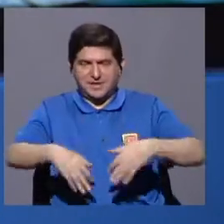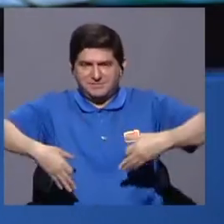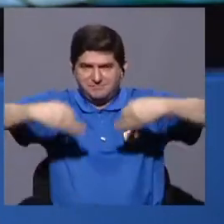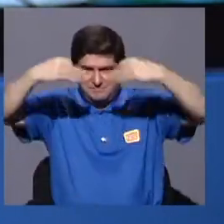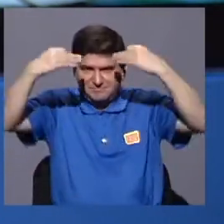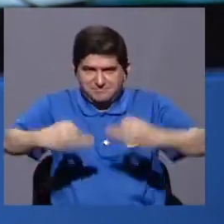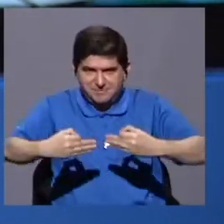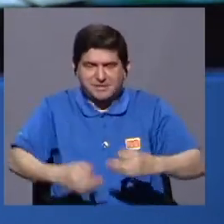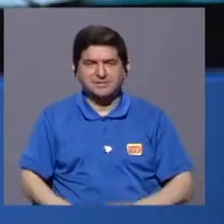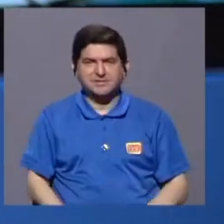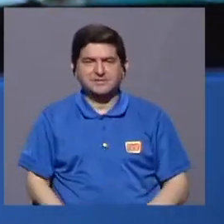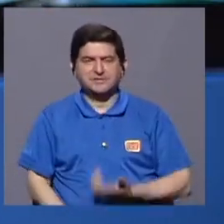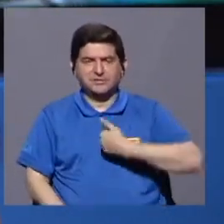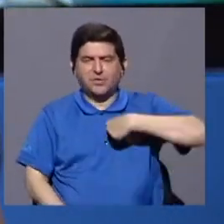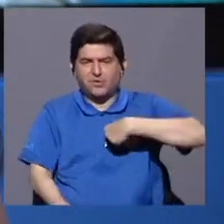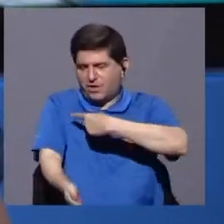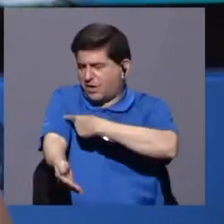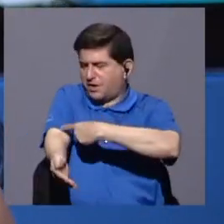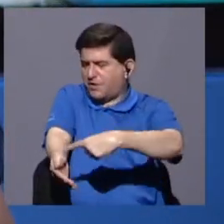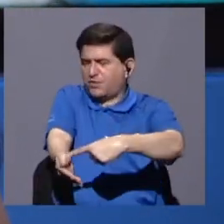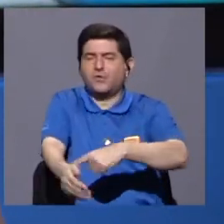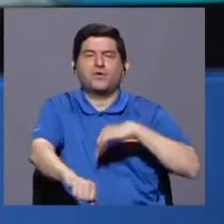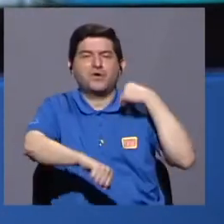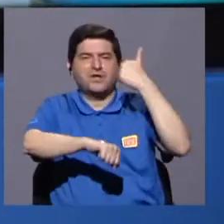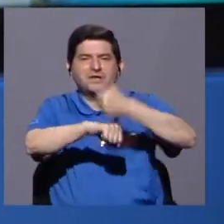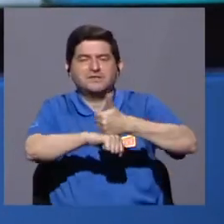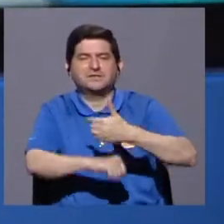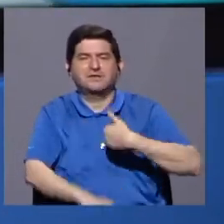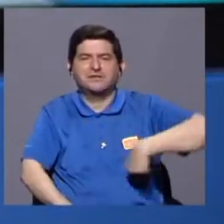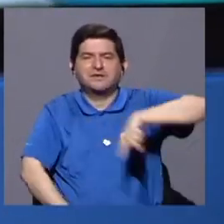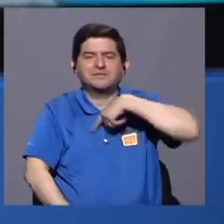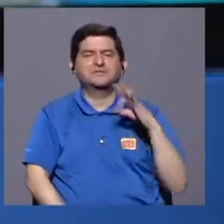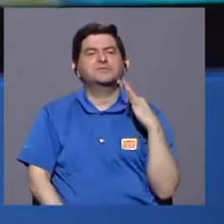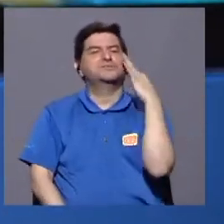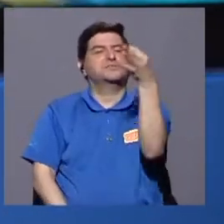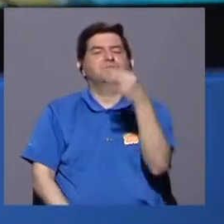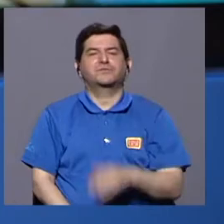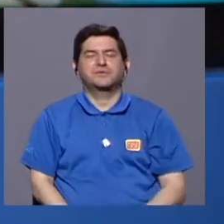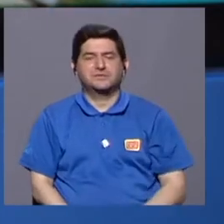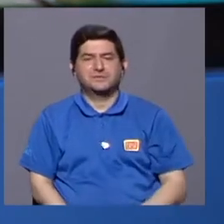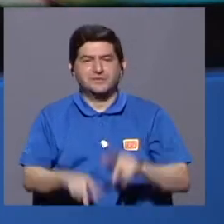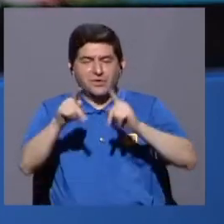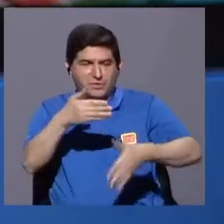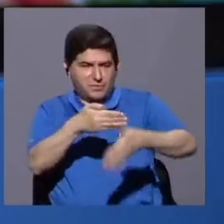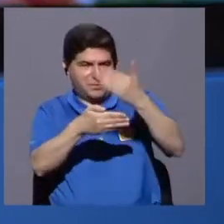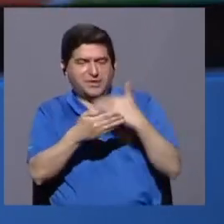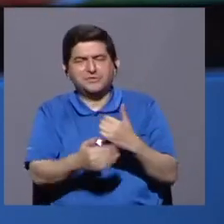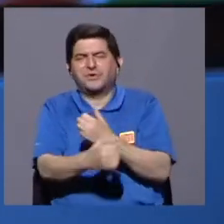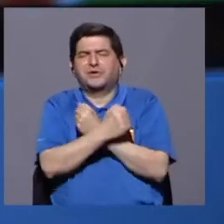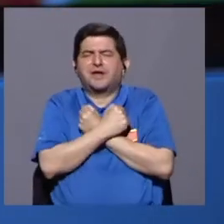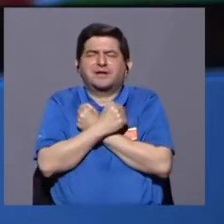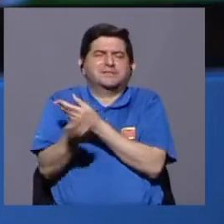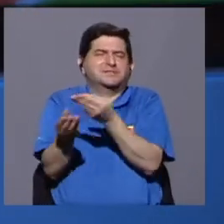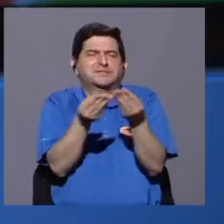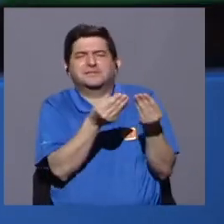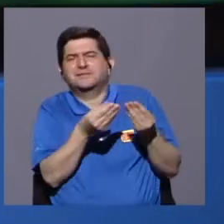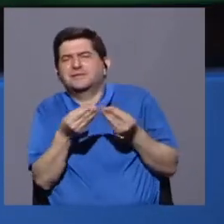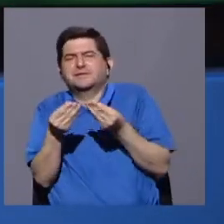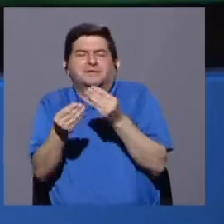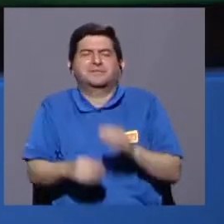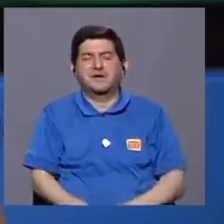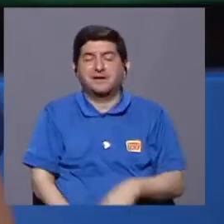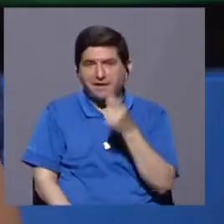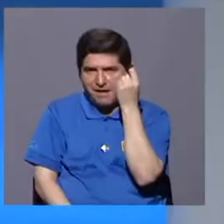decisiones recorren nuestras venas y marcan nuestro futuro. Nuestros antepasados que amaron esta tierra como a nadie,